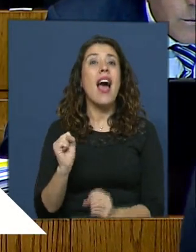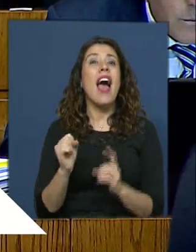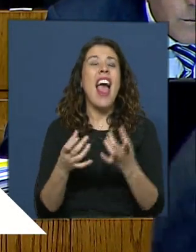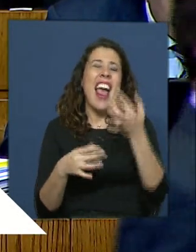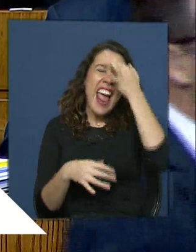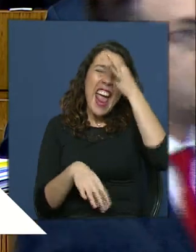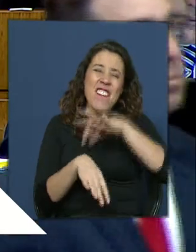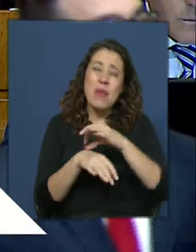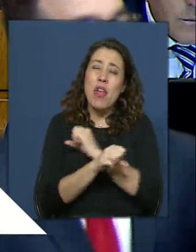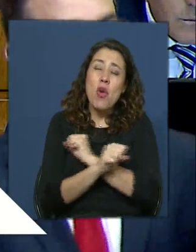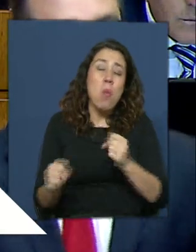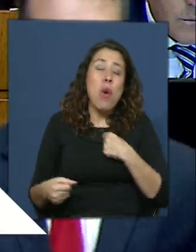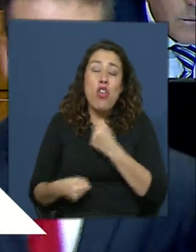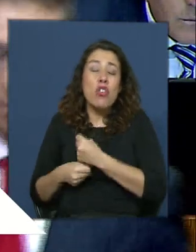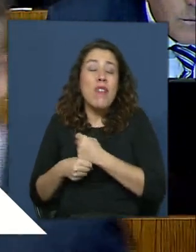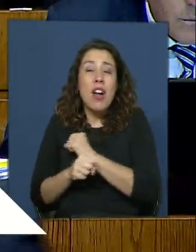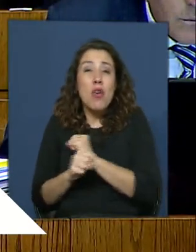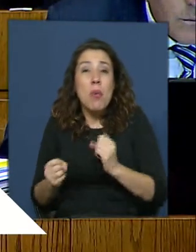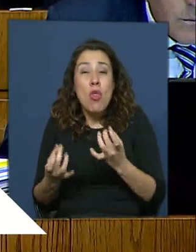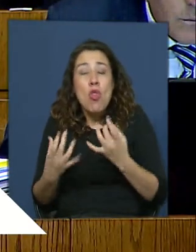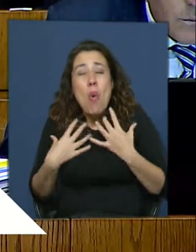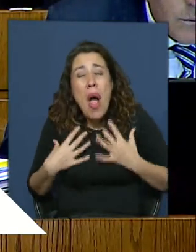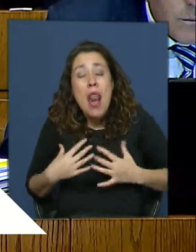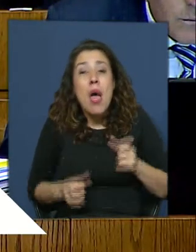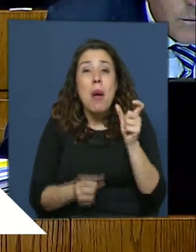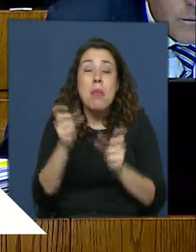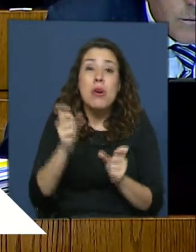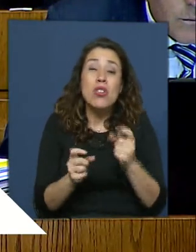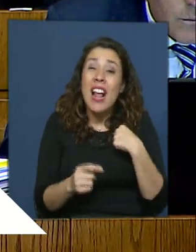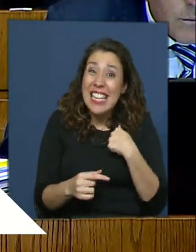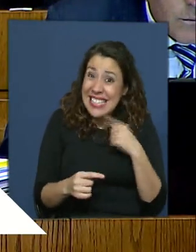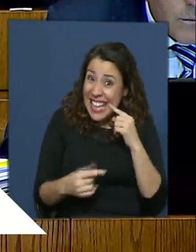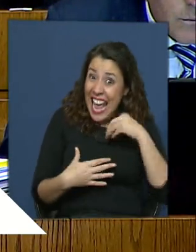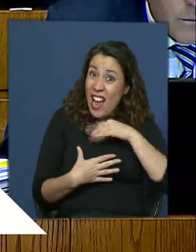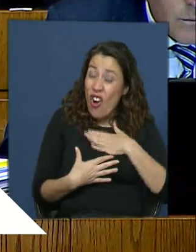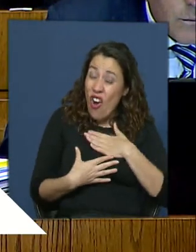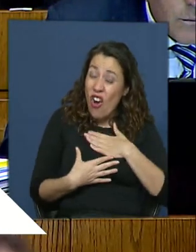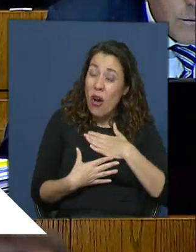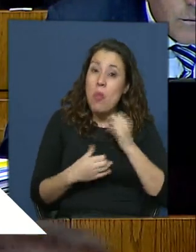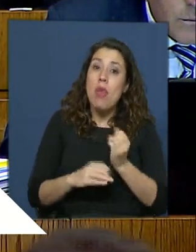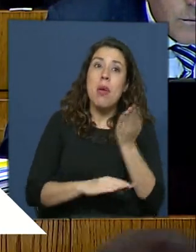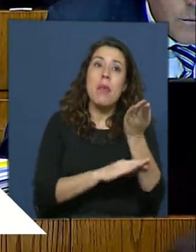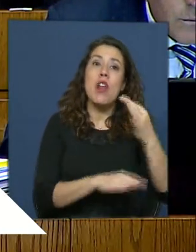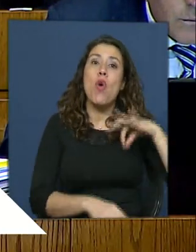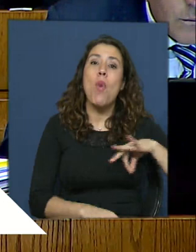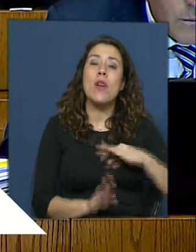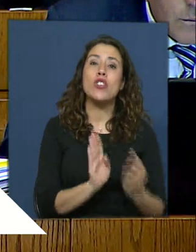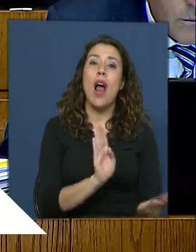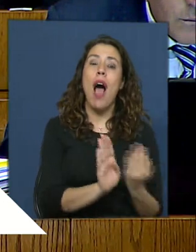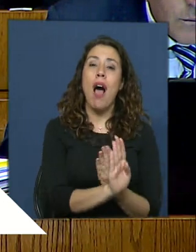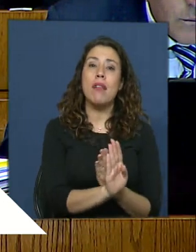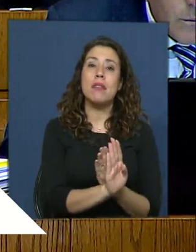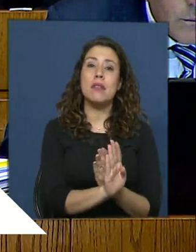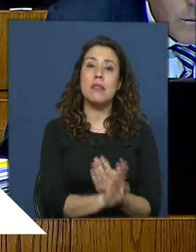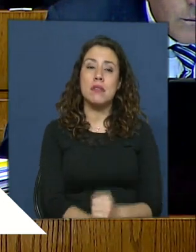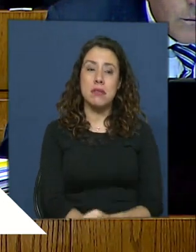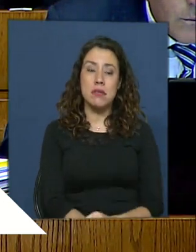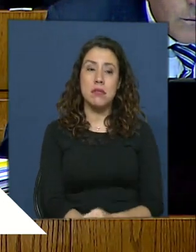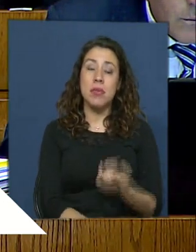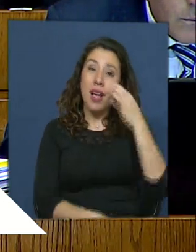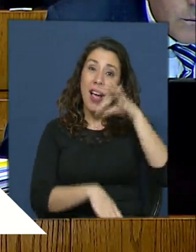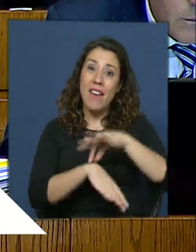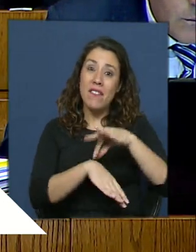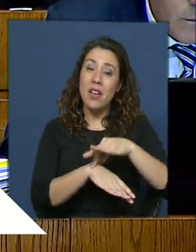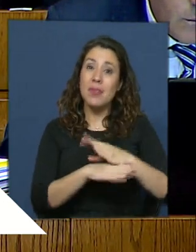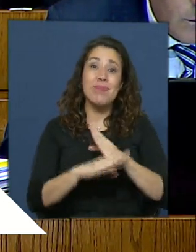invalidante, permitiendo a las personas que la padecen optar a una jubilación de esa categoría, porque la verdad es una enfermedad